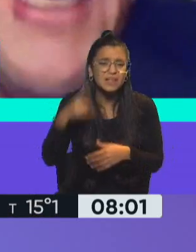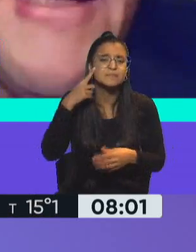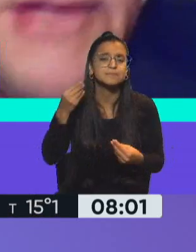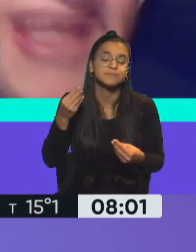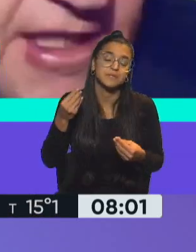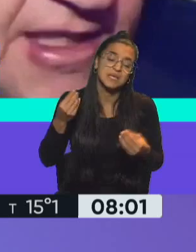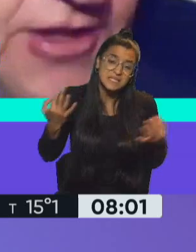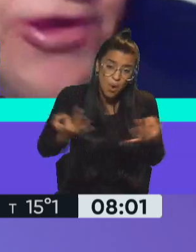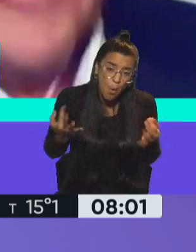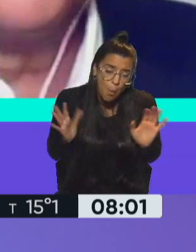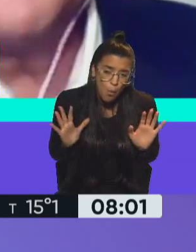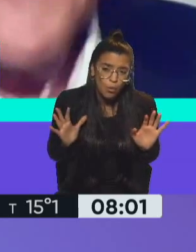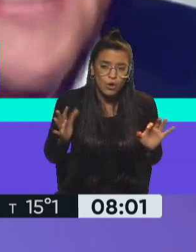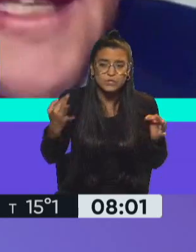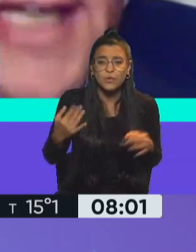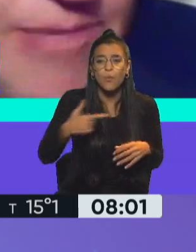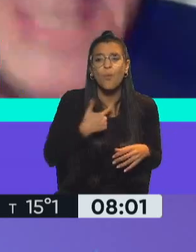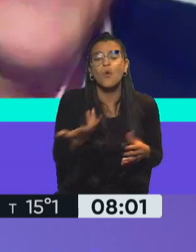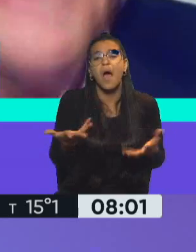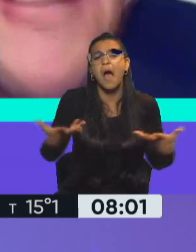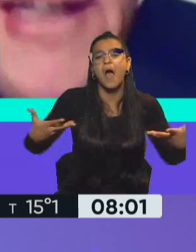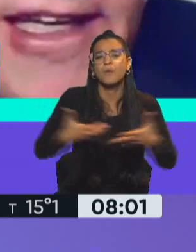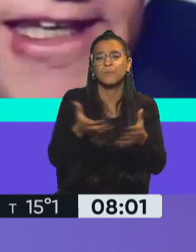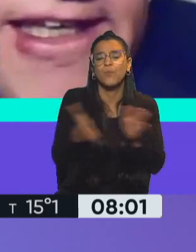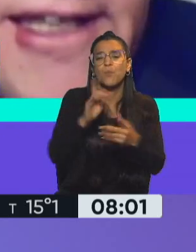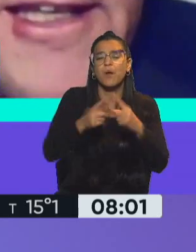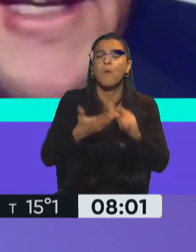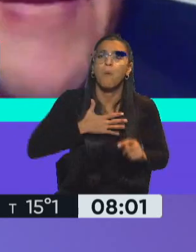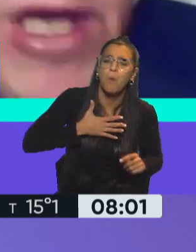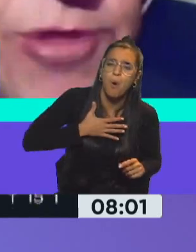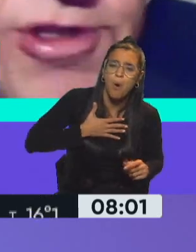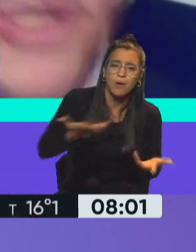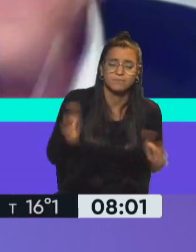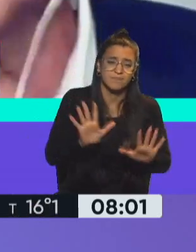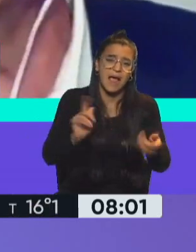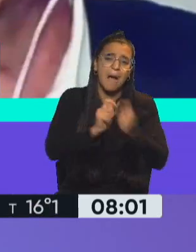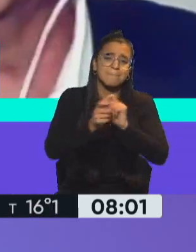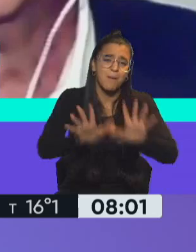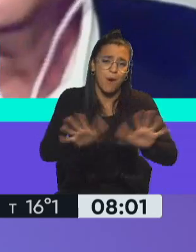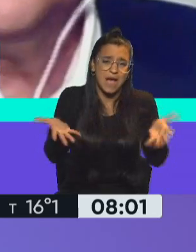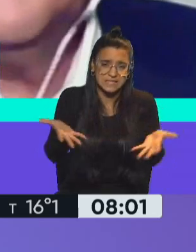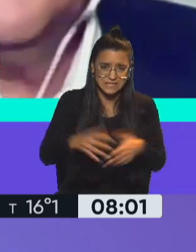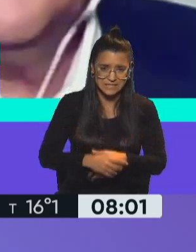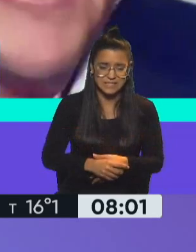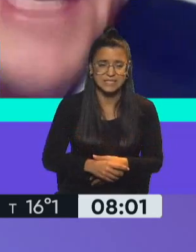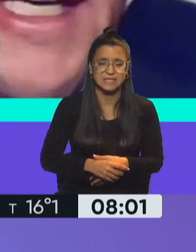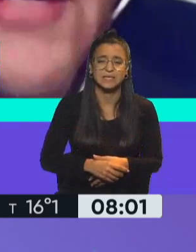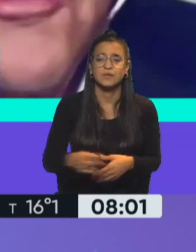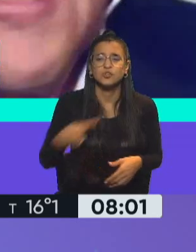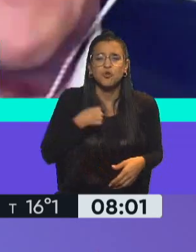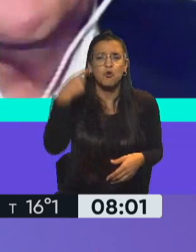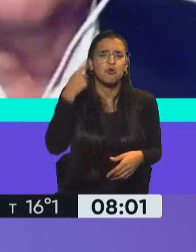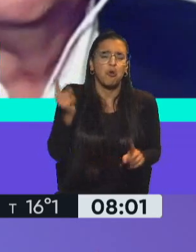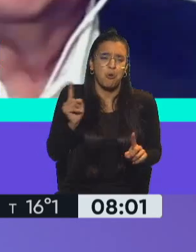lo harán. El hecho de victimizarse es la especialidad de Cambiemos, y no me extraña